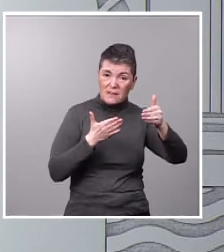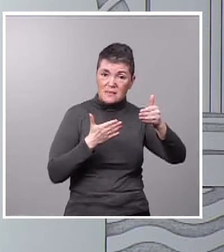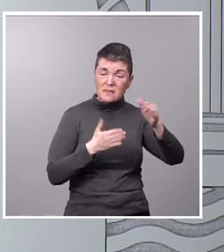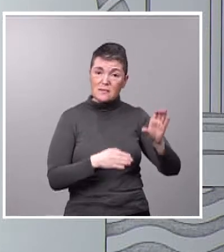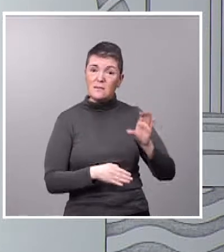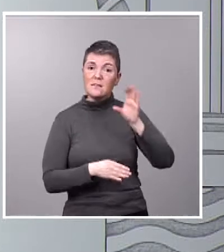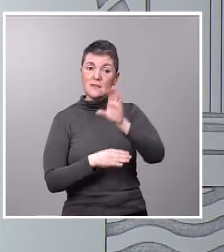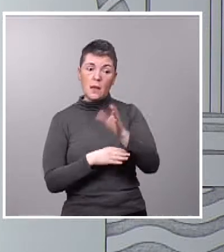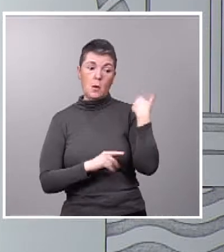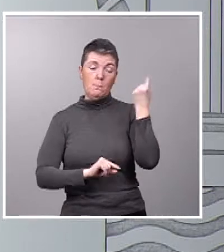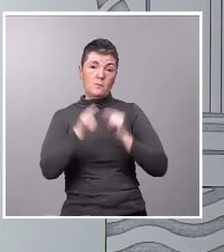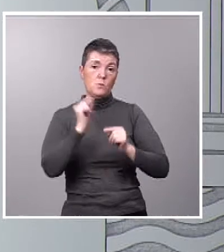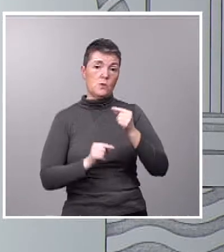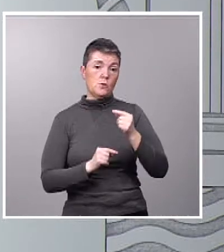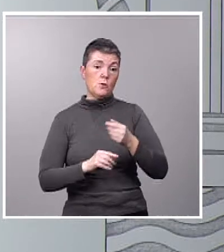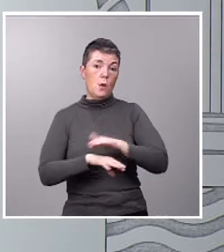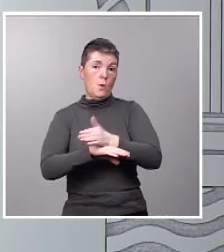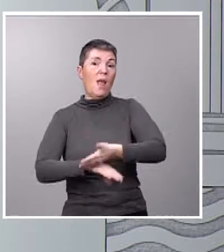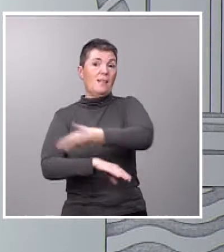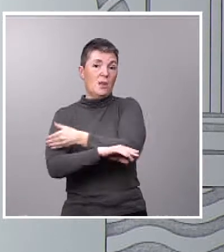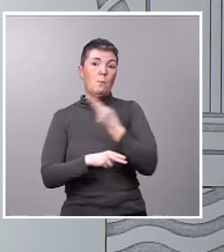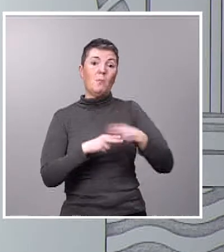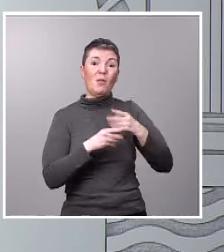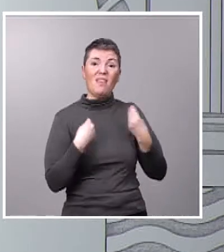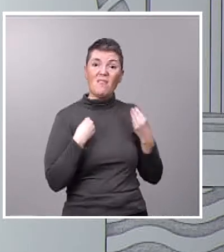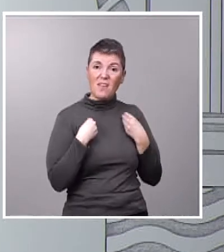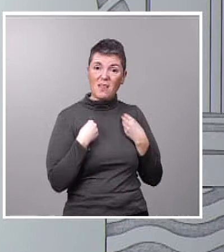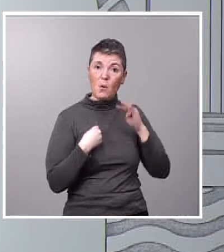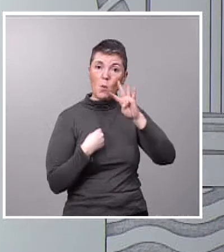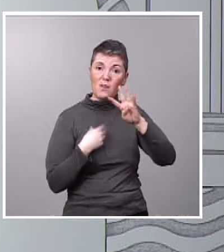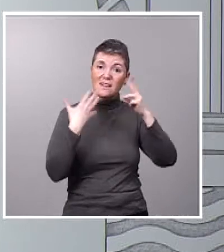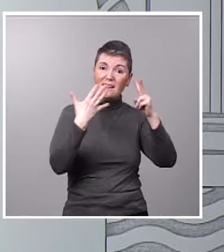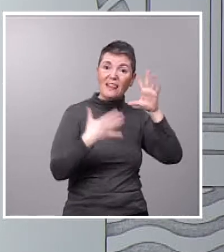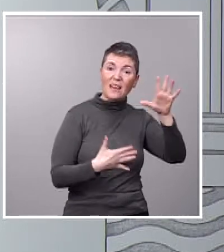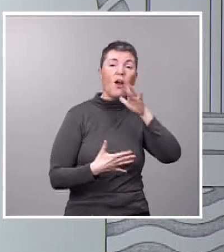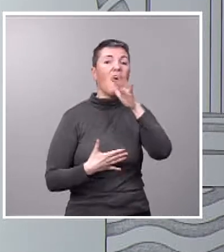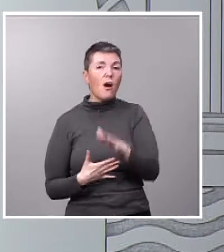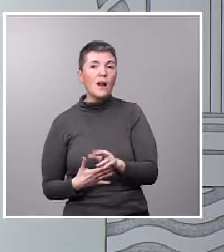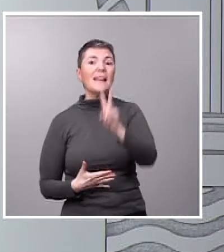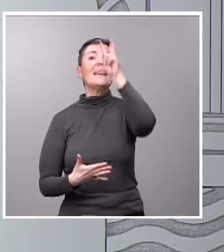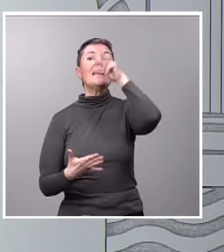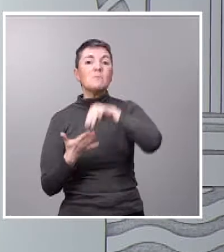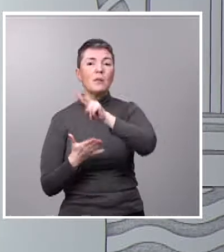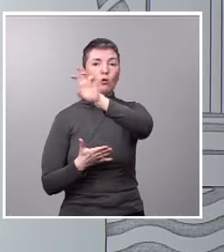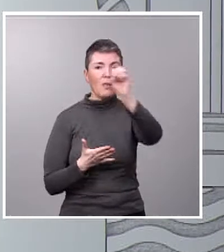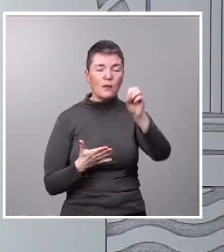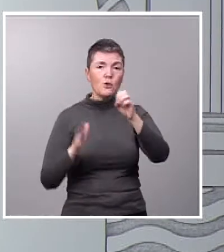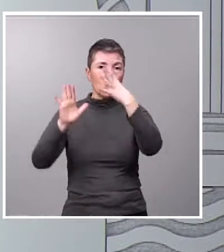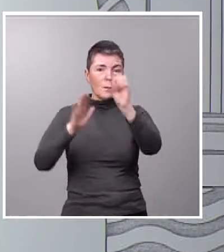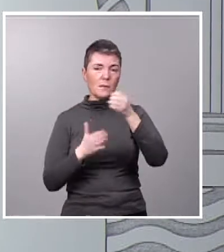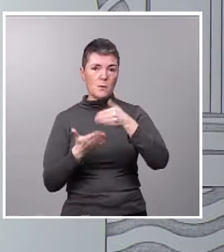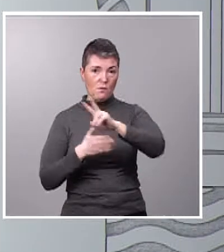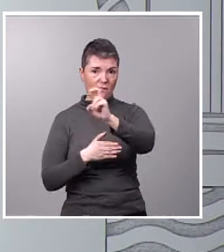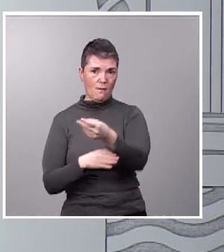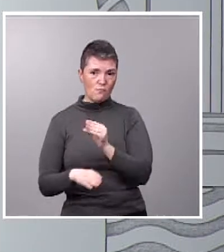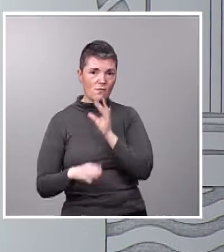presupuestos del anterior Gobierno a políticas de vivienda, hemos pasado a los 3.290 millones que contemplan